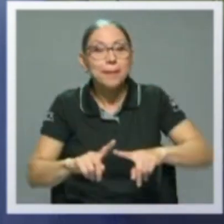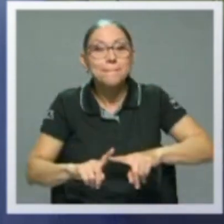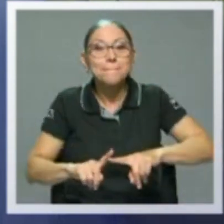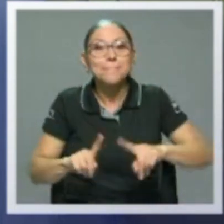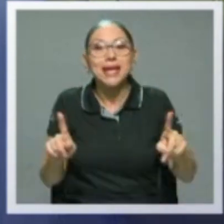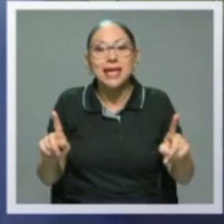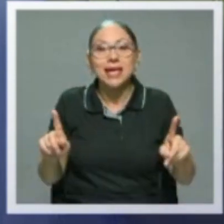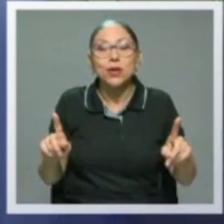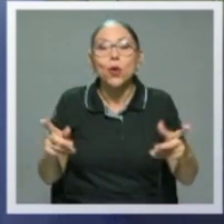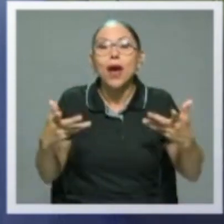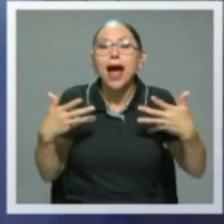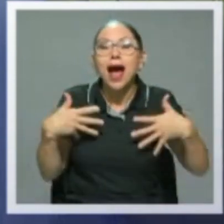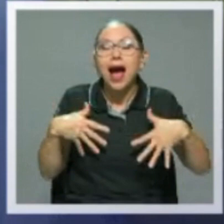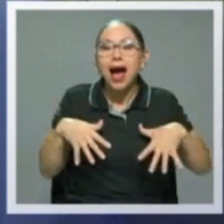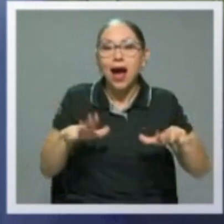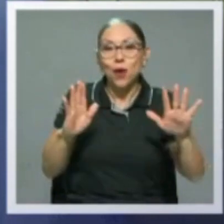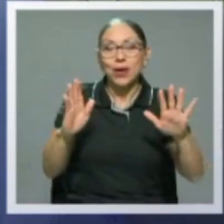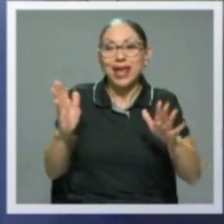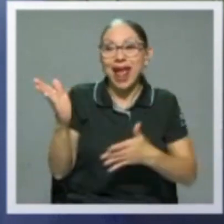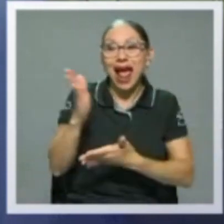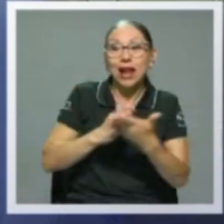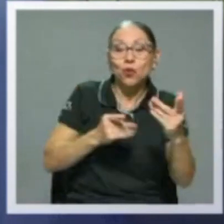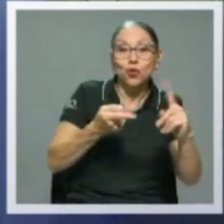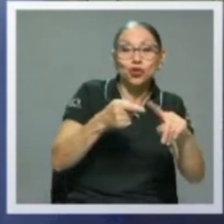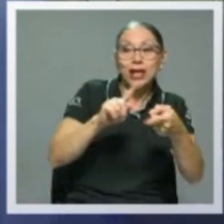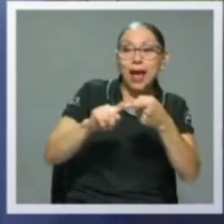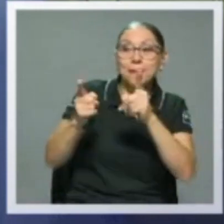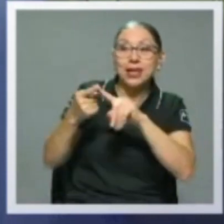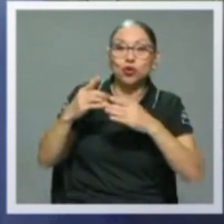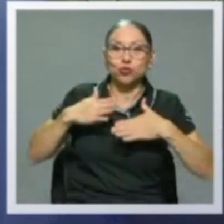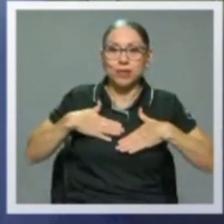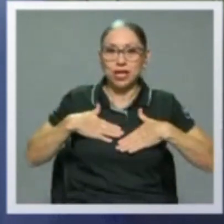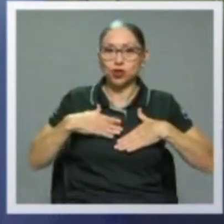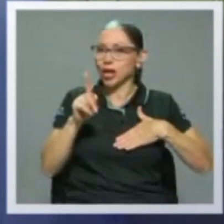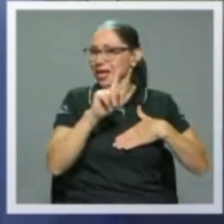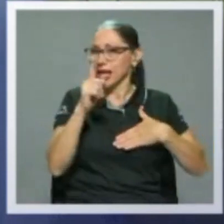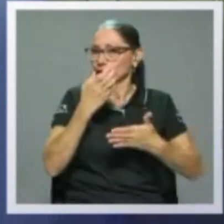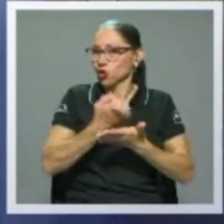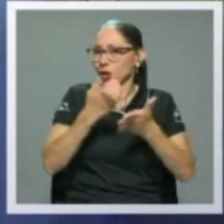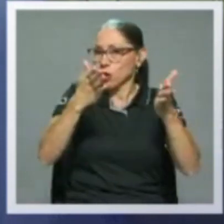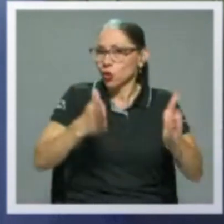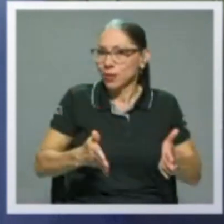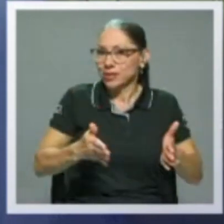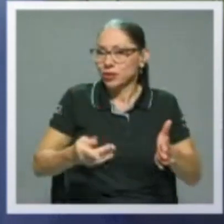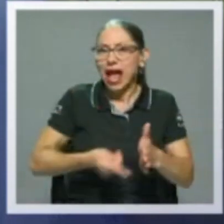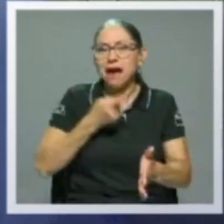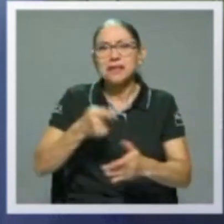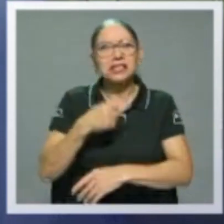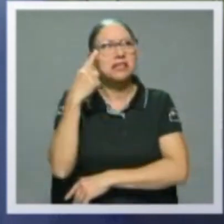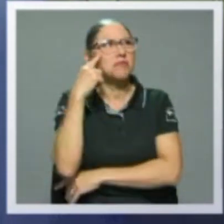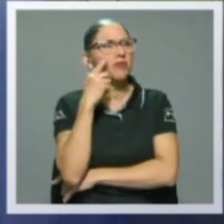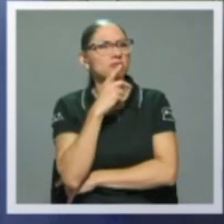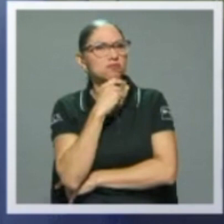aunque algunos amigos míos no economistas se preguntan a veces para qué sirve la